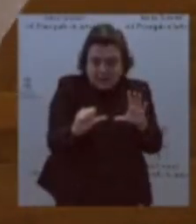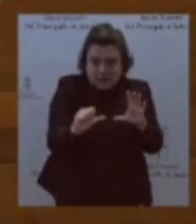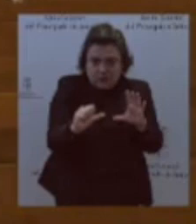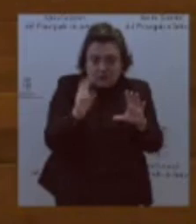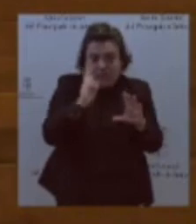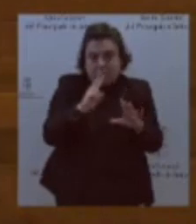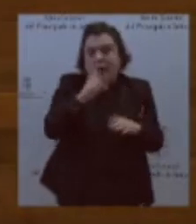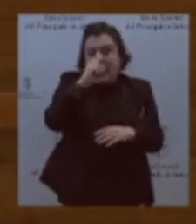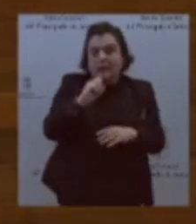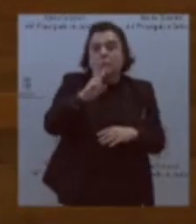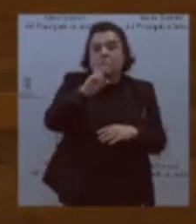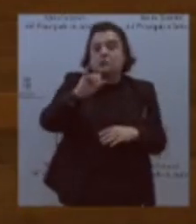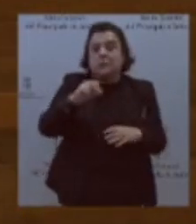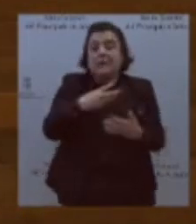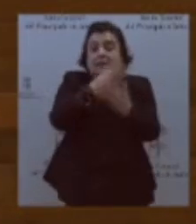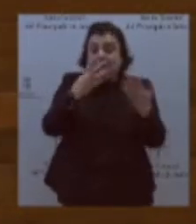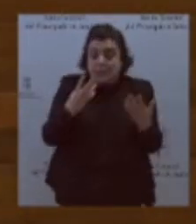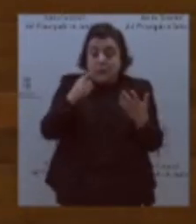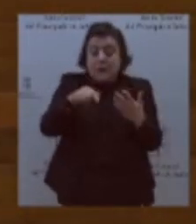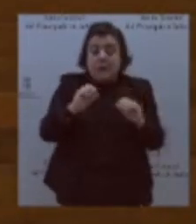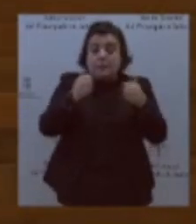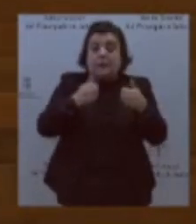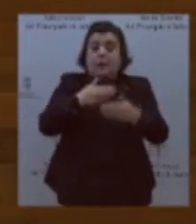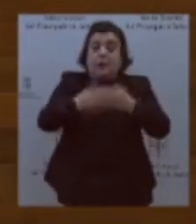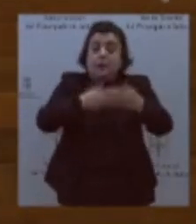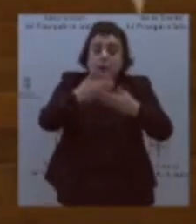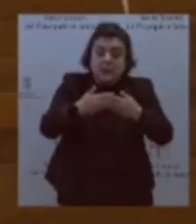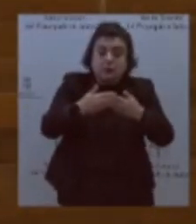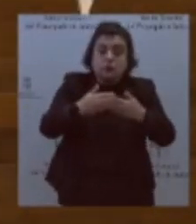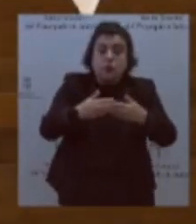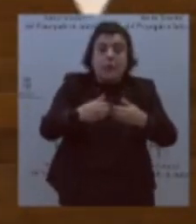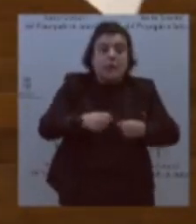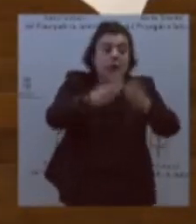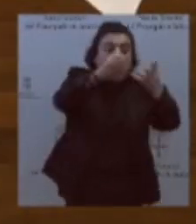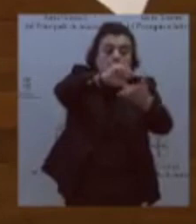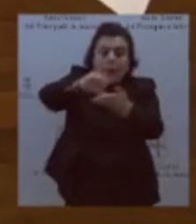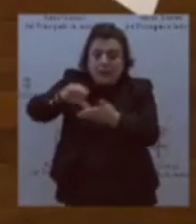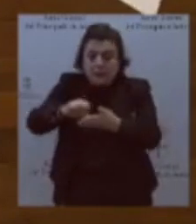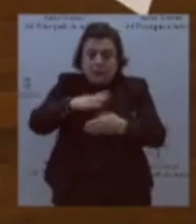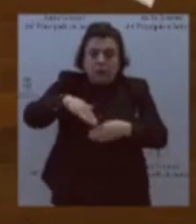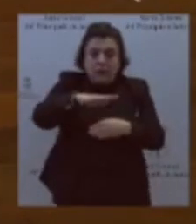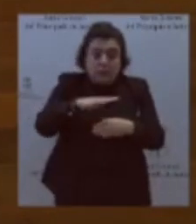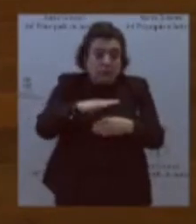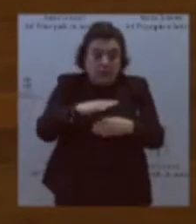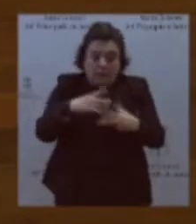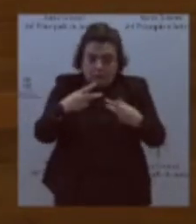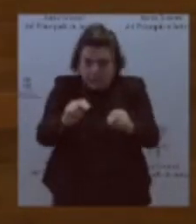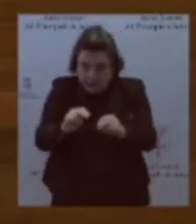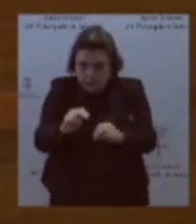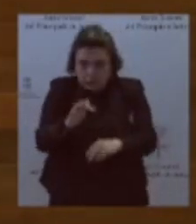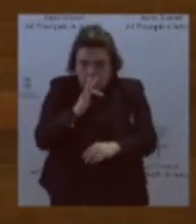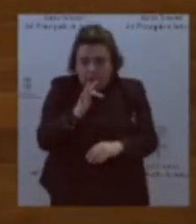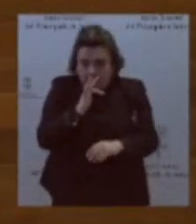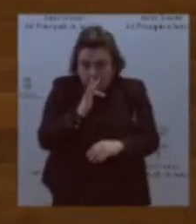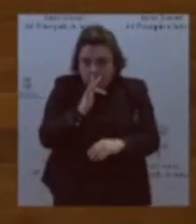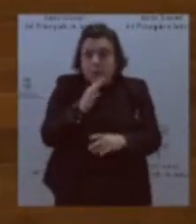los procesos de urbanización de la zona que siguen aún sin haber nada y que seguimos reivindicando.